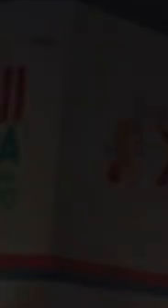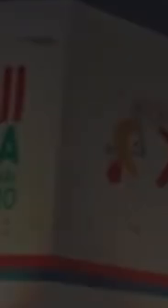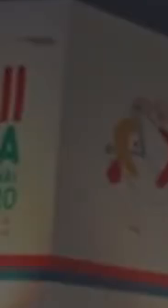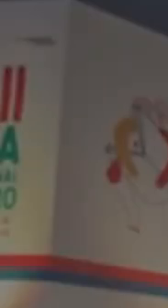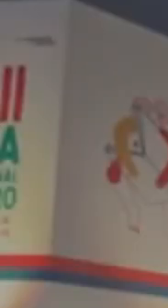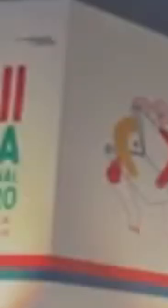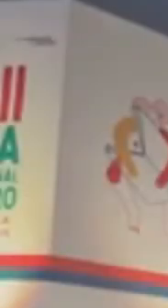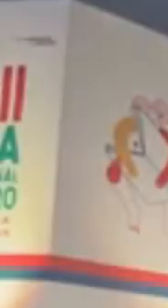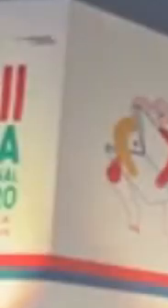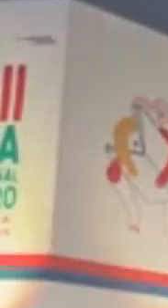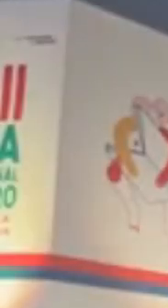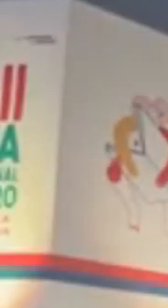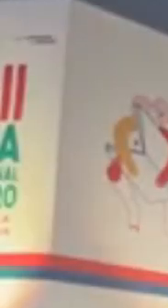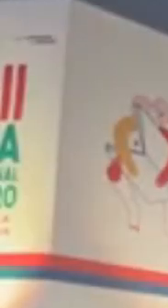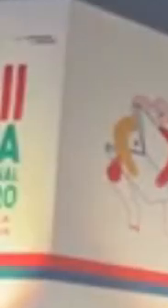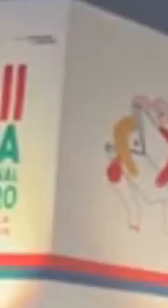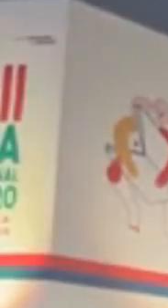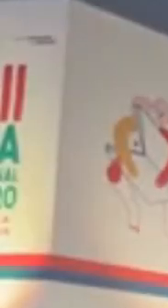Juan,